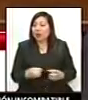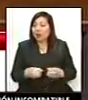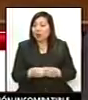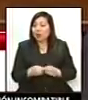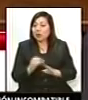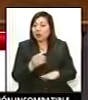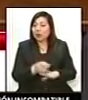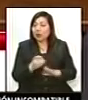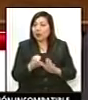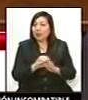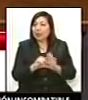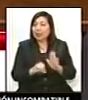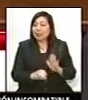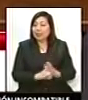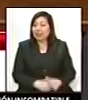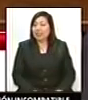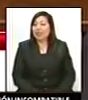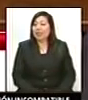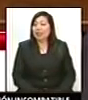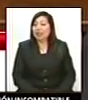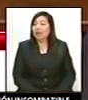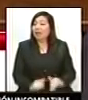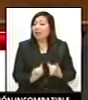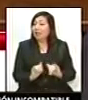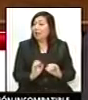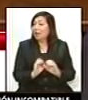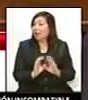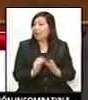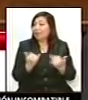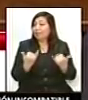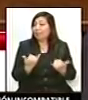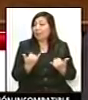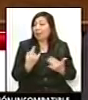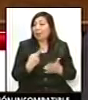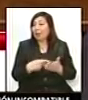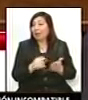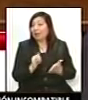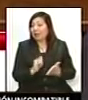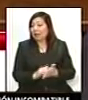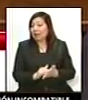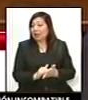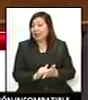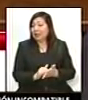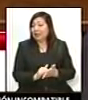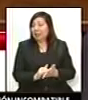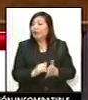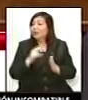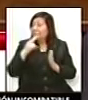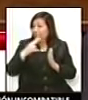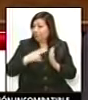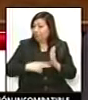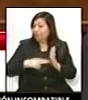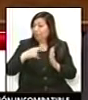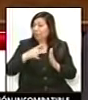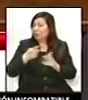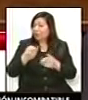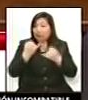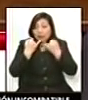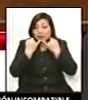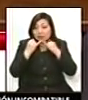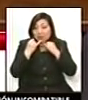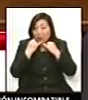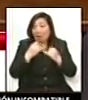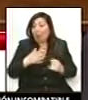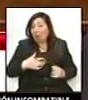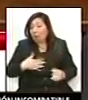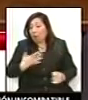de Acusaciones Constitucionales. Dejo claro esto a fin de que, revisando ustedes el informe,